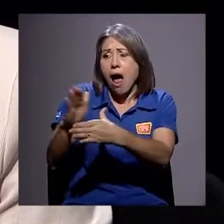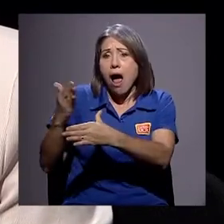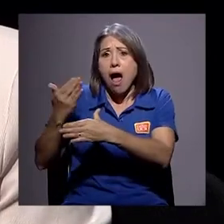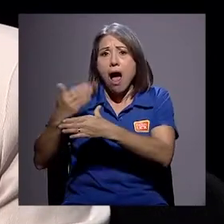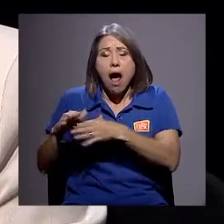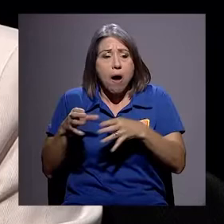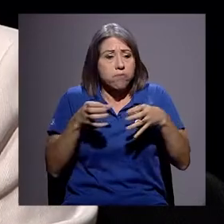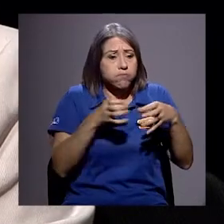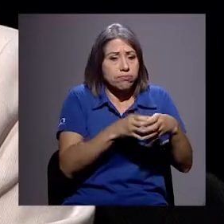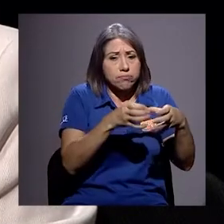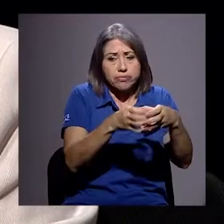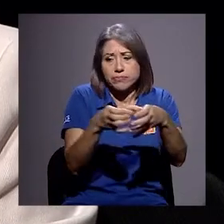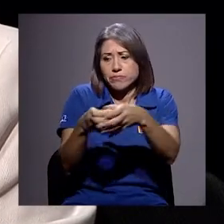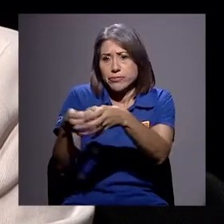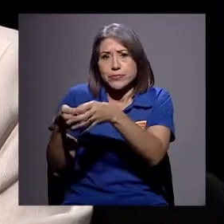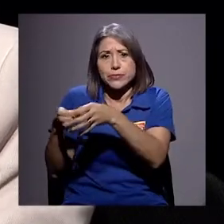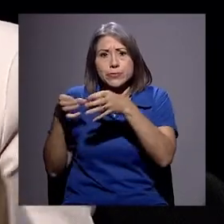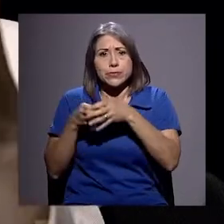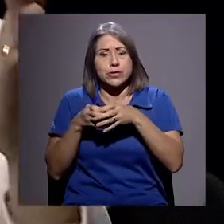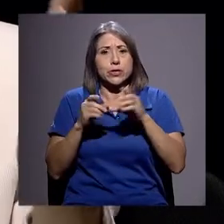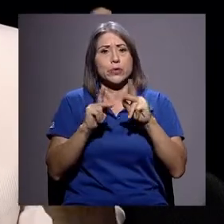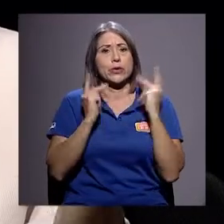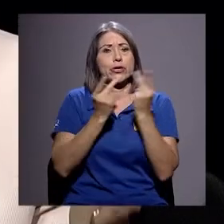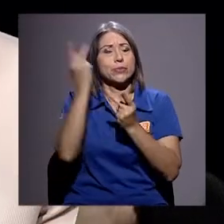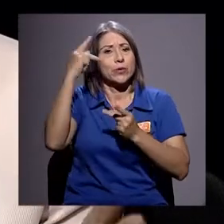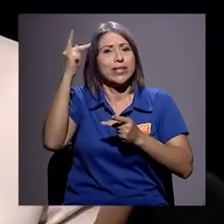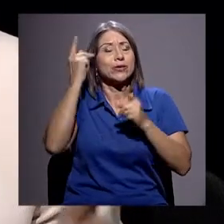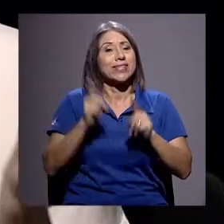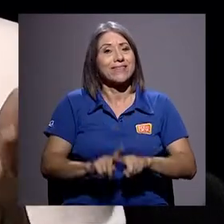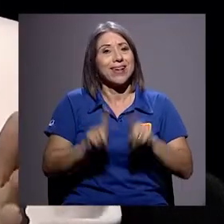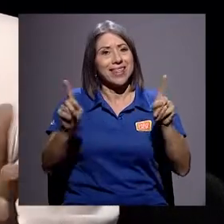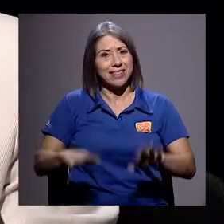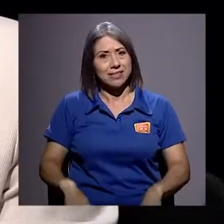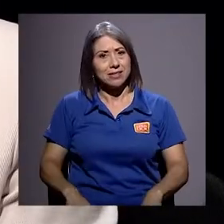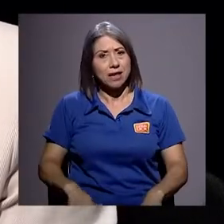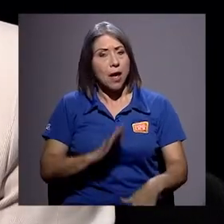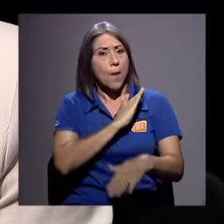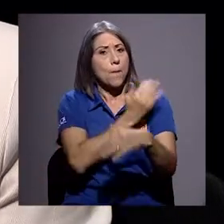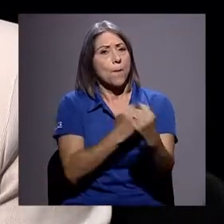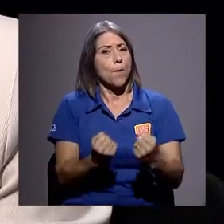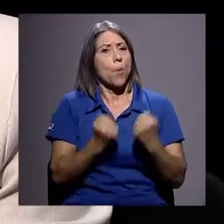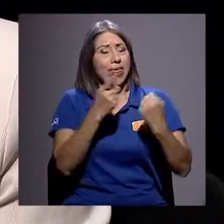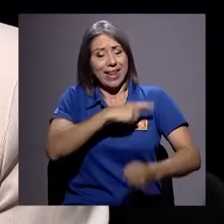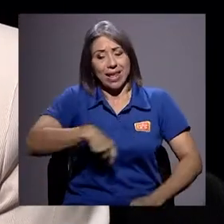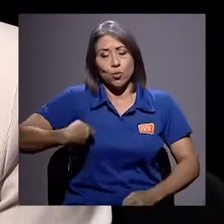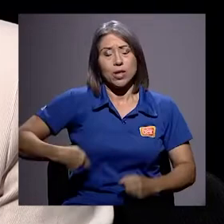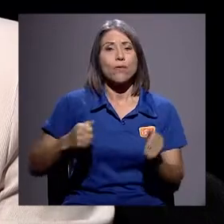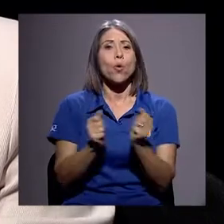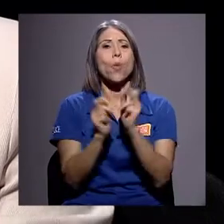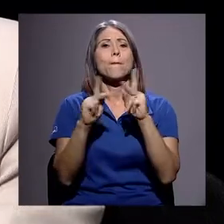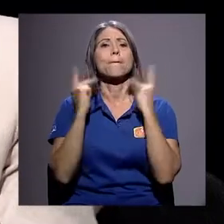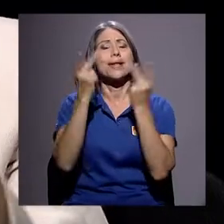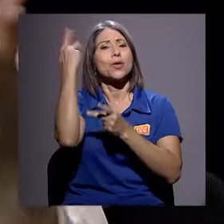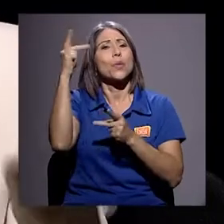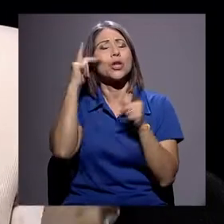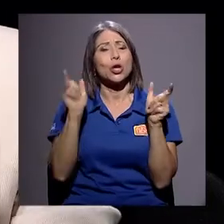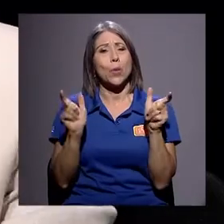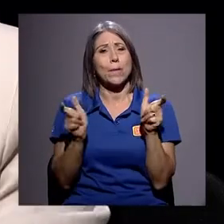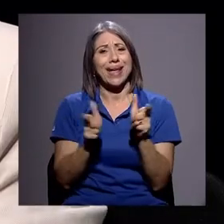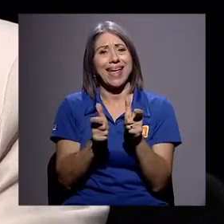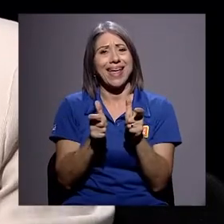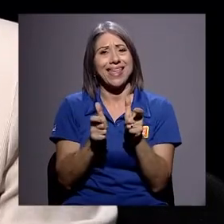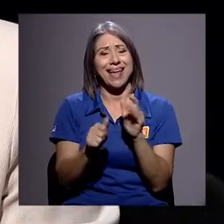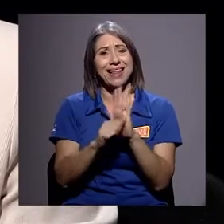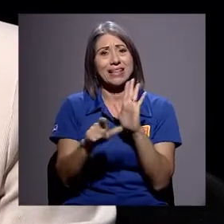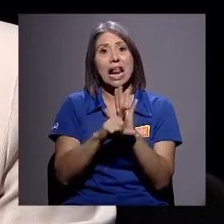de fracciones políticas diferentes donde tenemos un poder ejecutivo con una fracción política sumamente pequeña nahla más pequeña